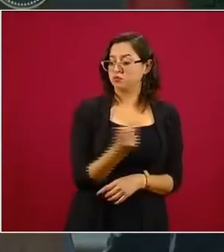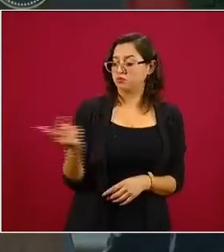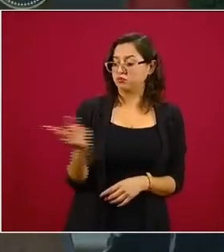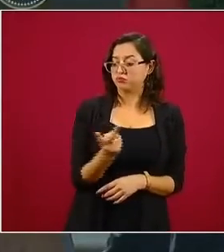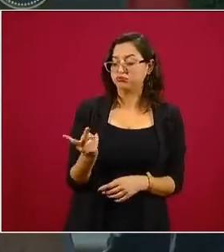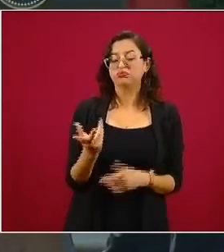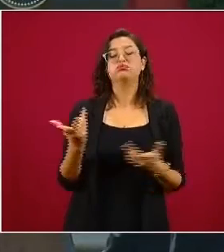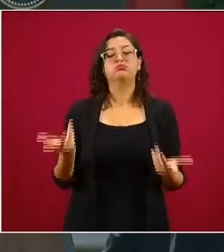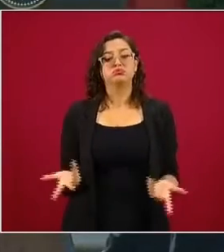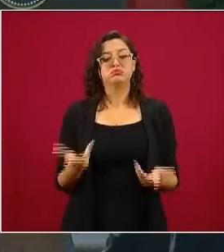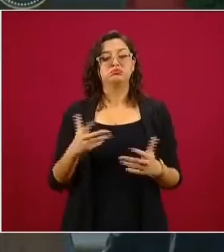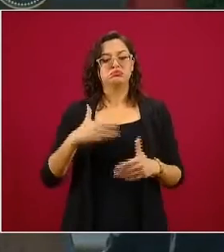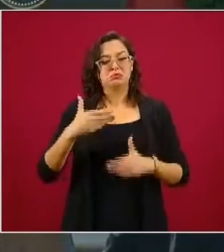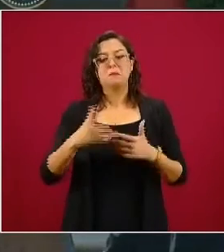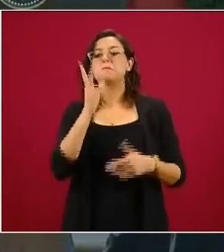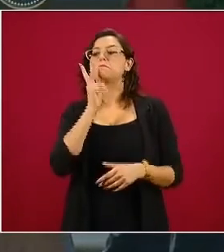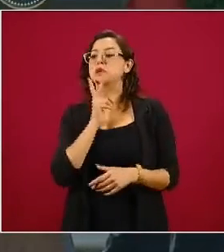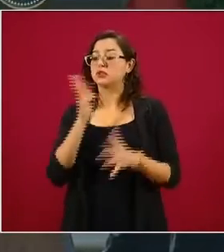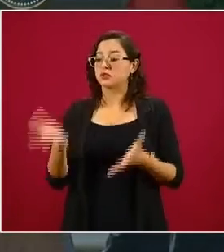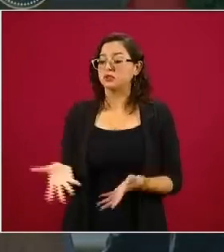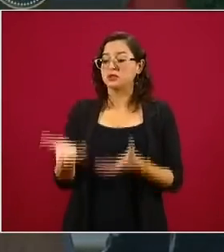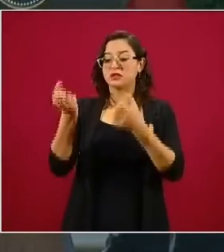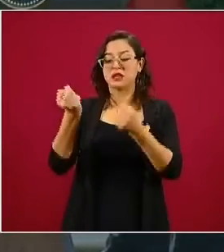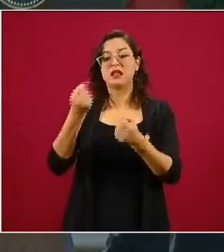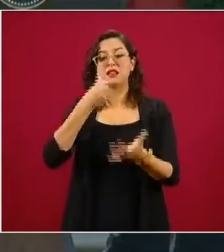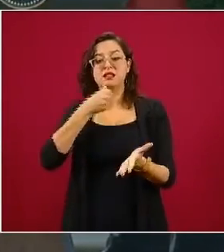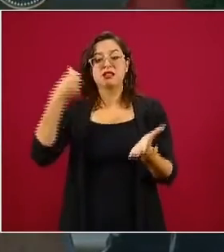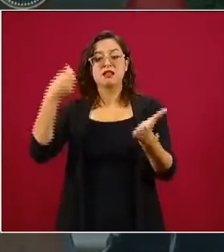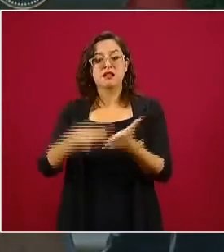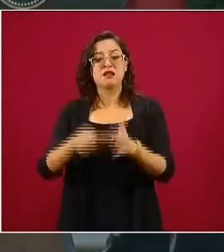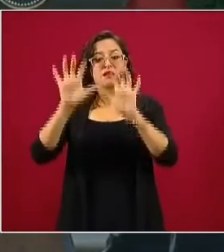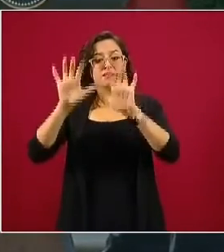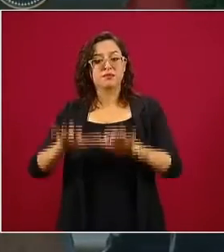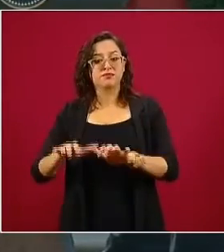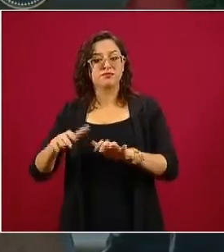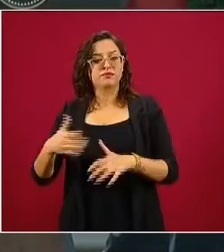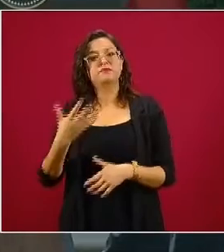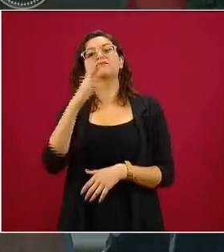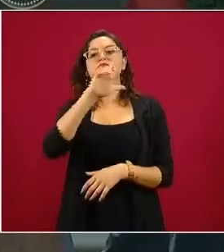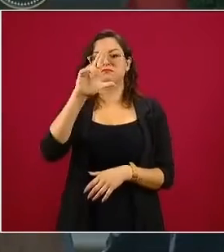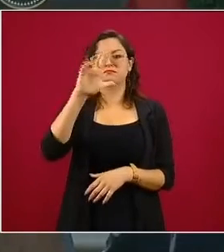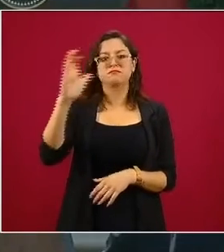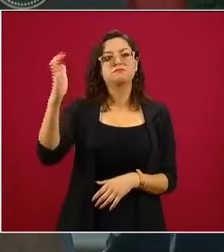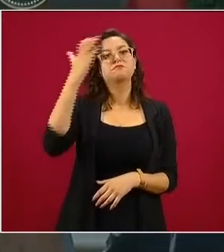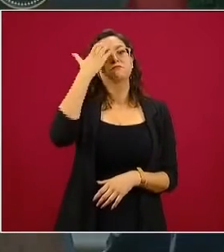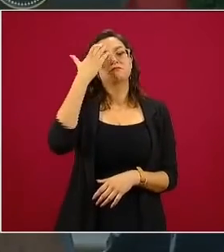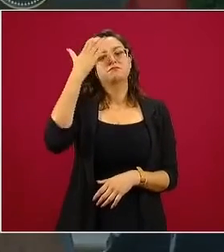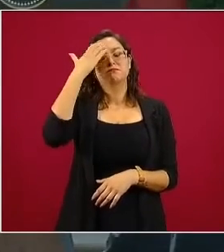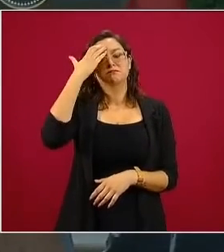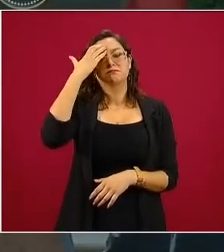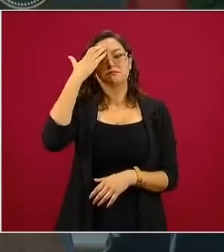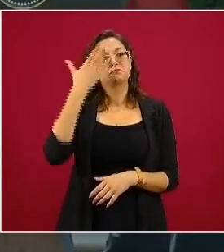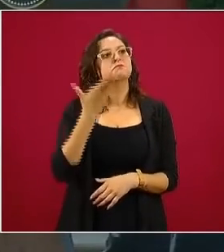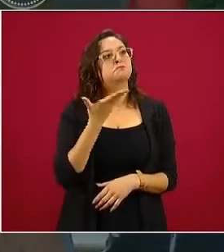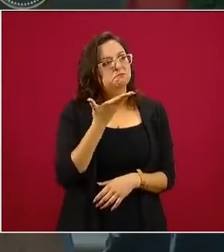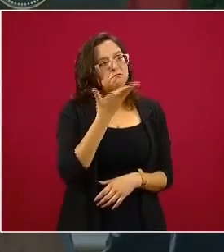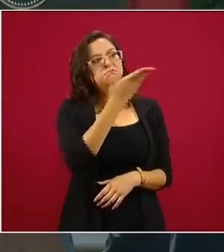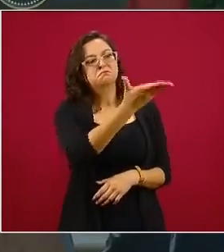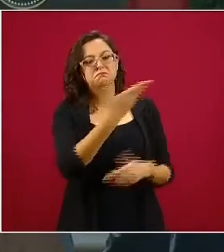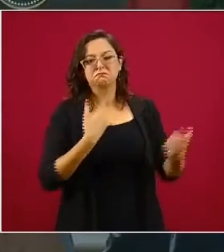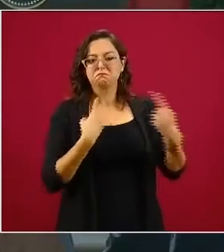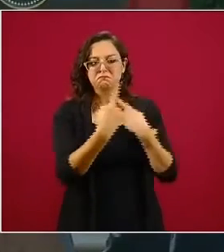a la expropiación petrolera, en una carta, el general Cárdenas reconoció el buen